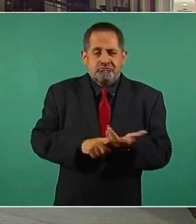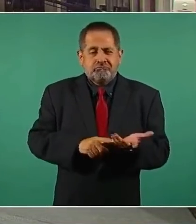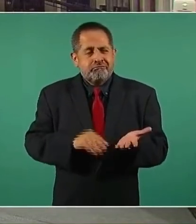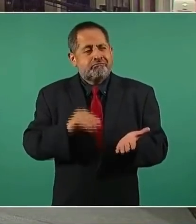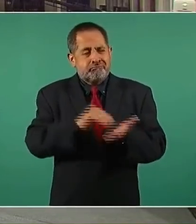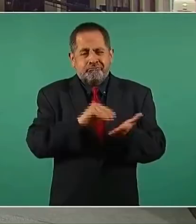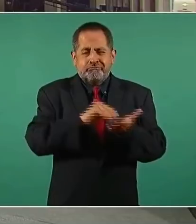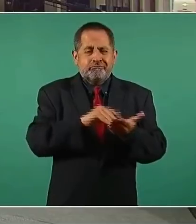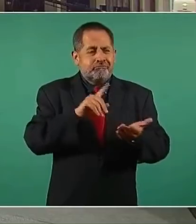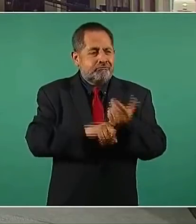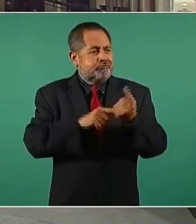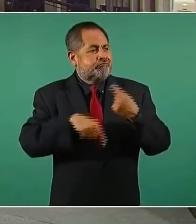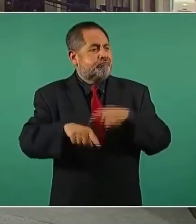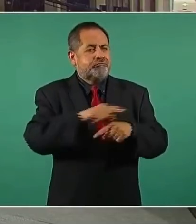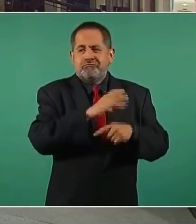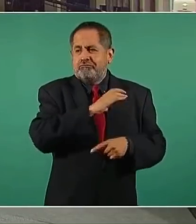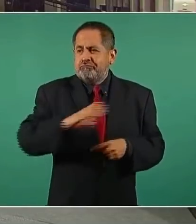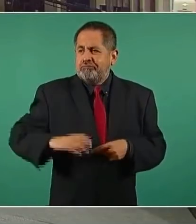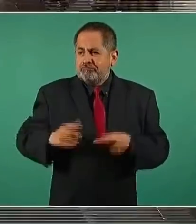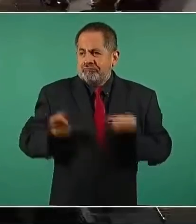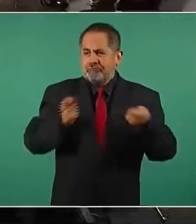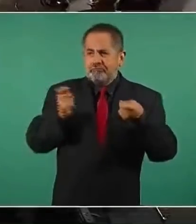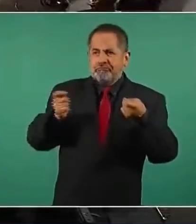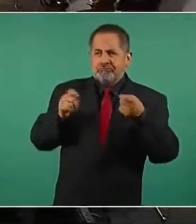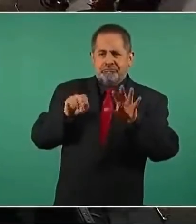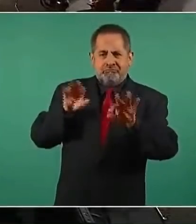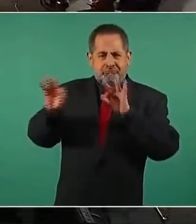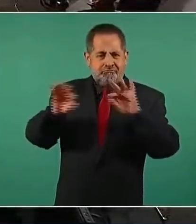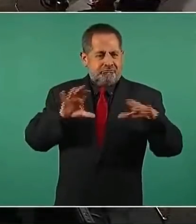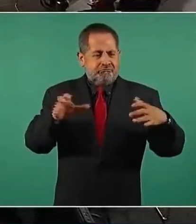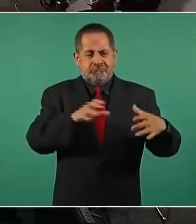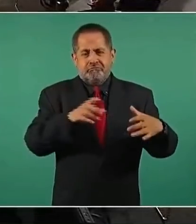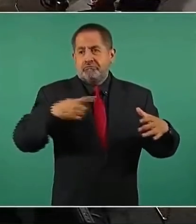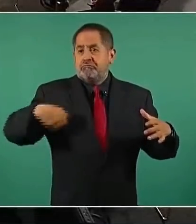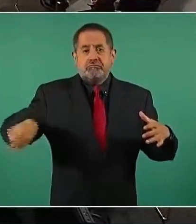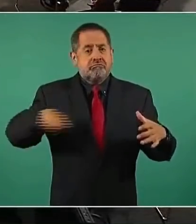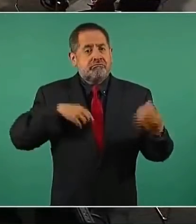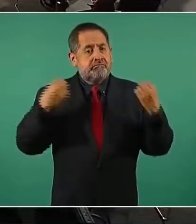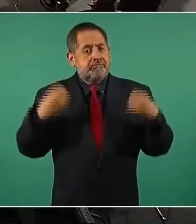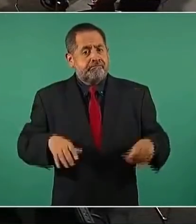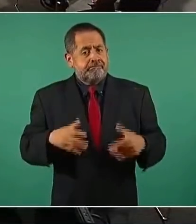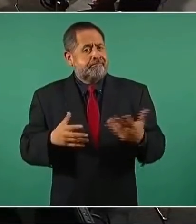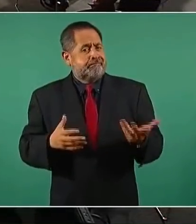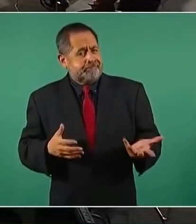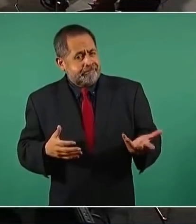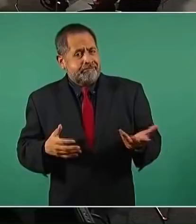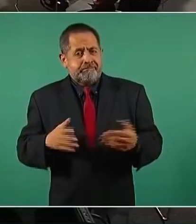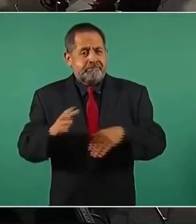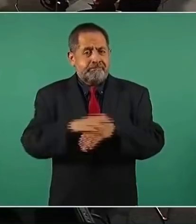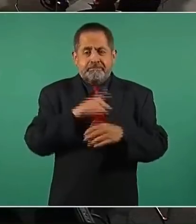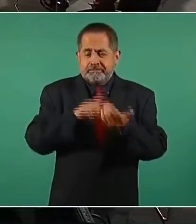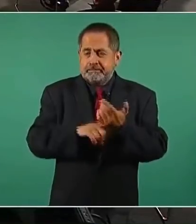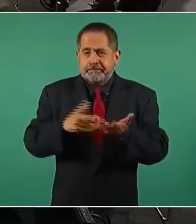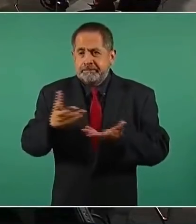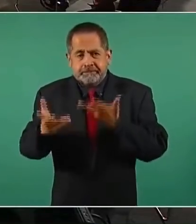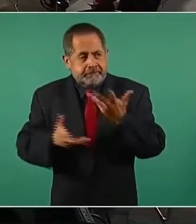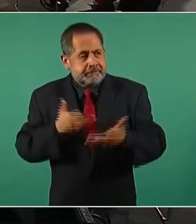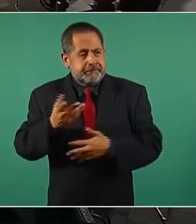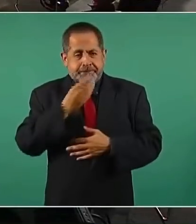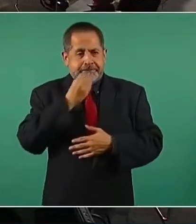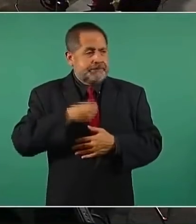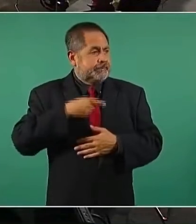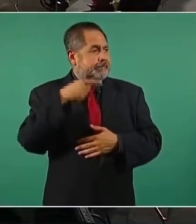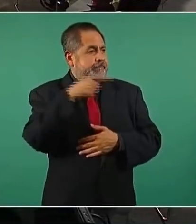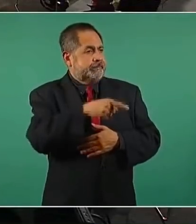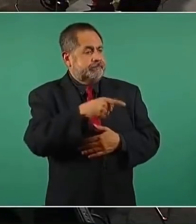las elecciones de sus candidatos, hecho que a todas y a todos nos afecta, dado que somos obligados por el mismo sistema que ellos mismos